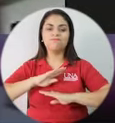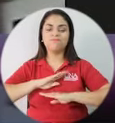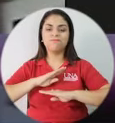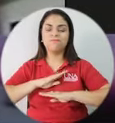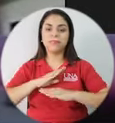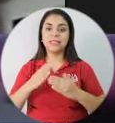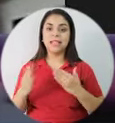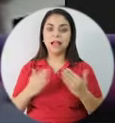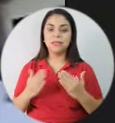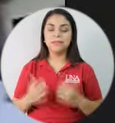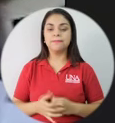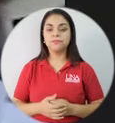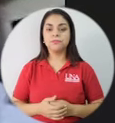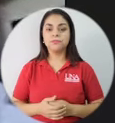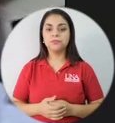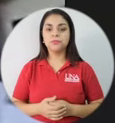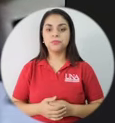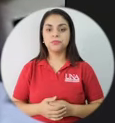insatisfacción tal vez